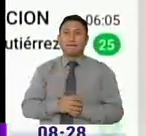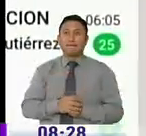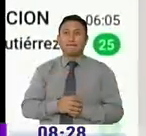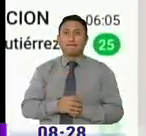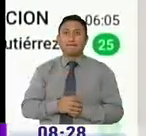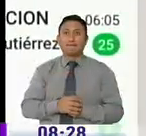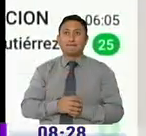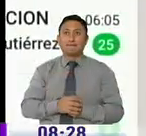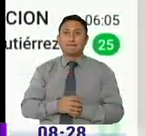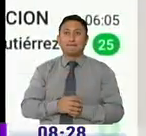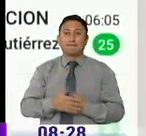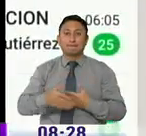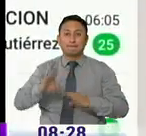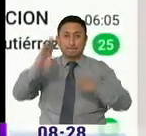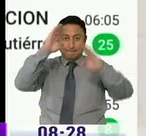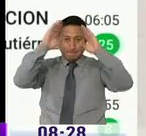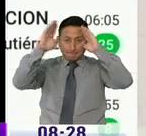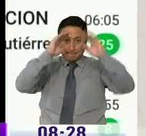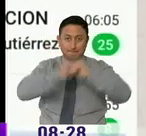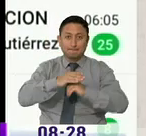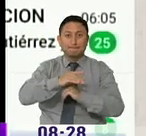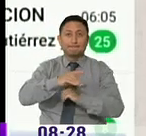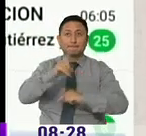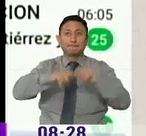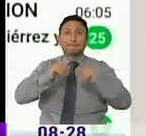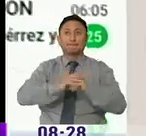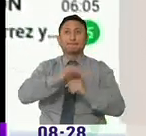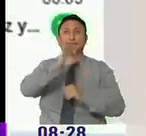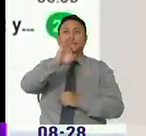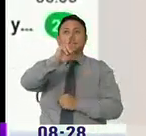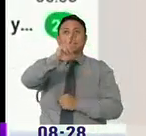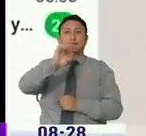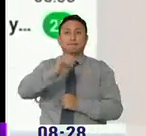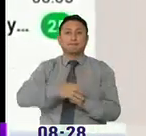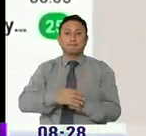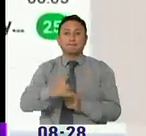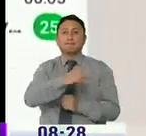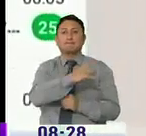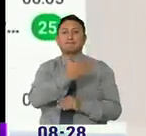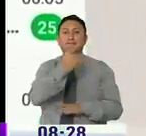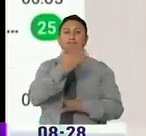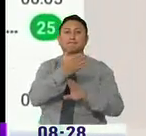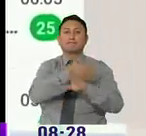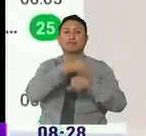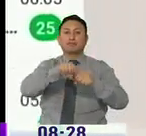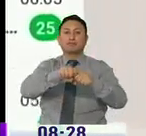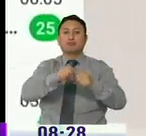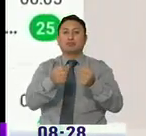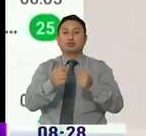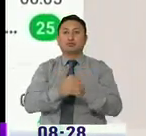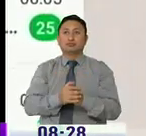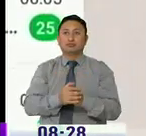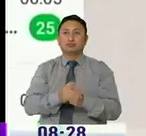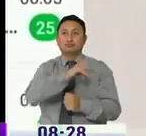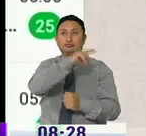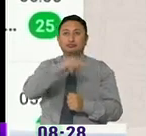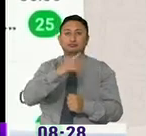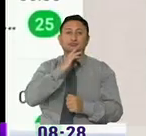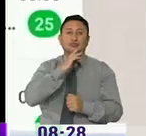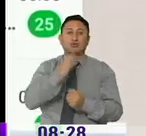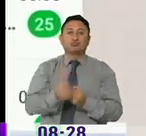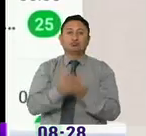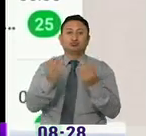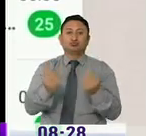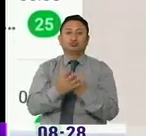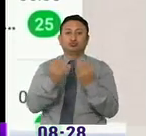TVC, Santiago Realpe, fotos que la manguera de agua potable está rota y hace algunos meses ningún servidor municipal ni parroquial se hace presente y el agua se está